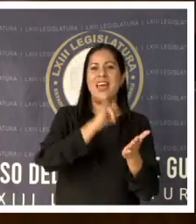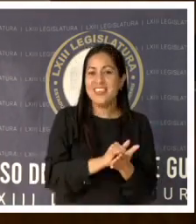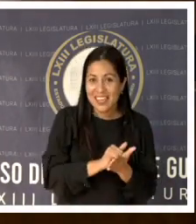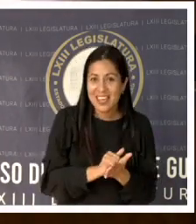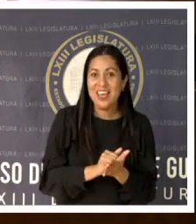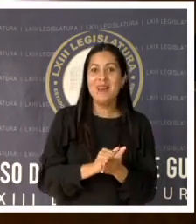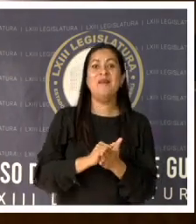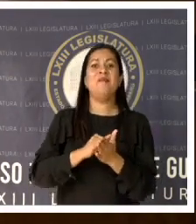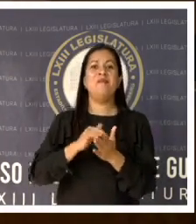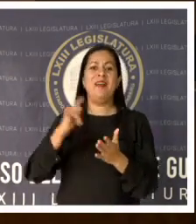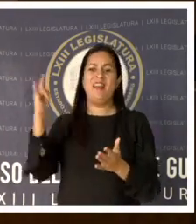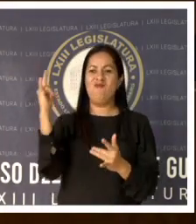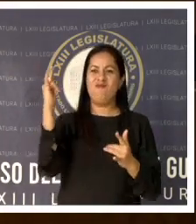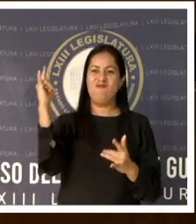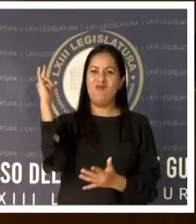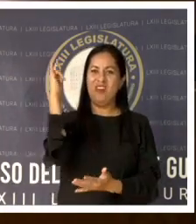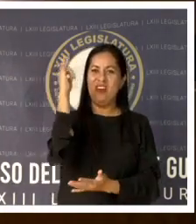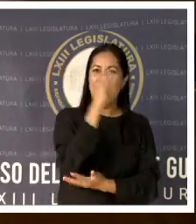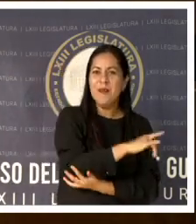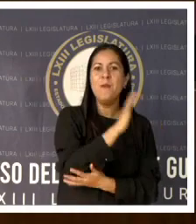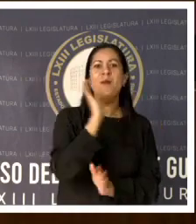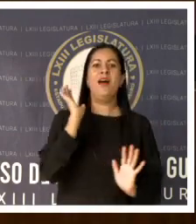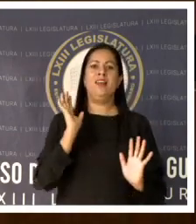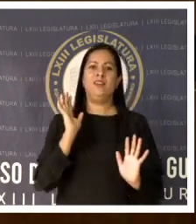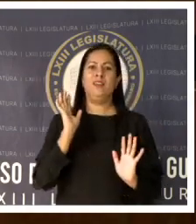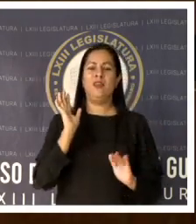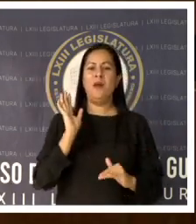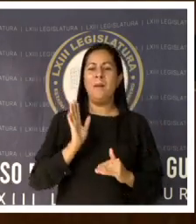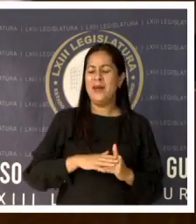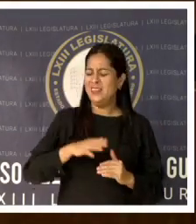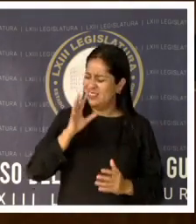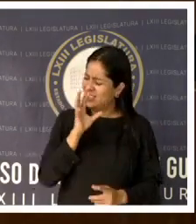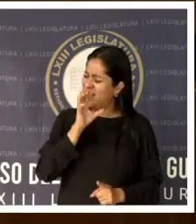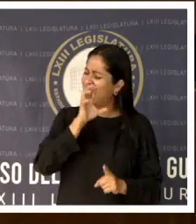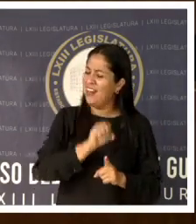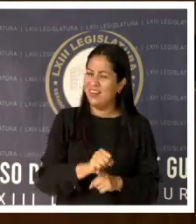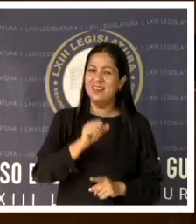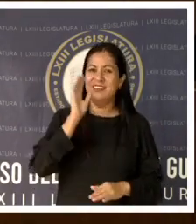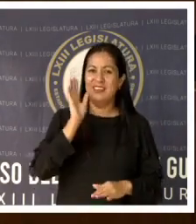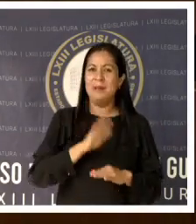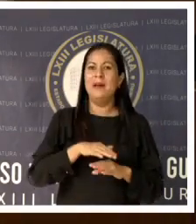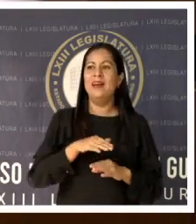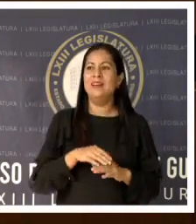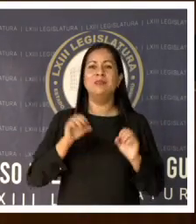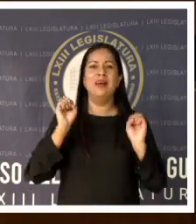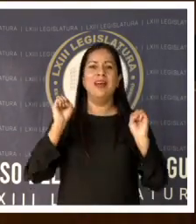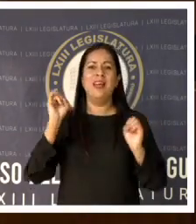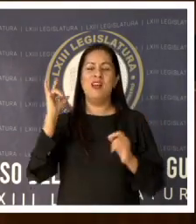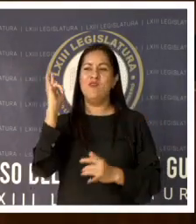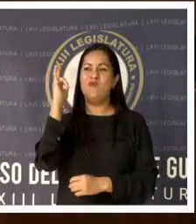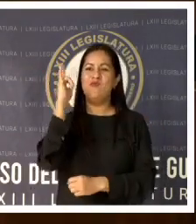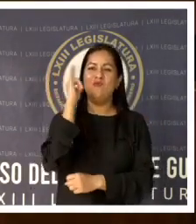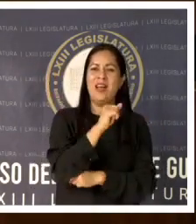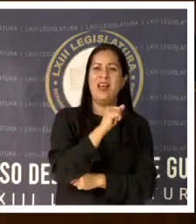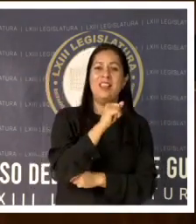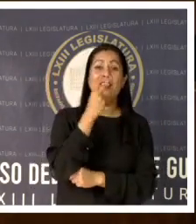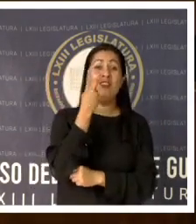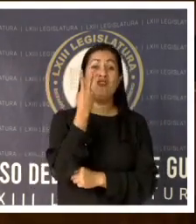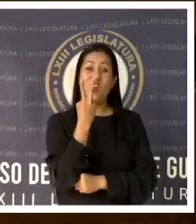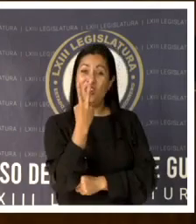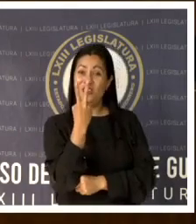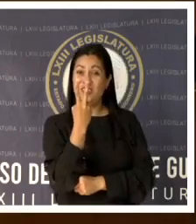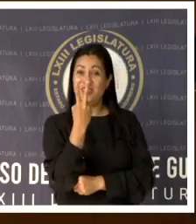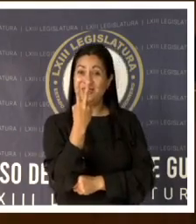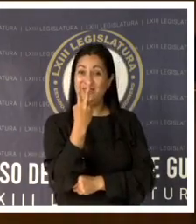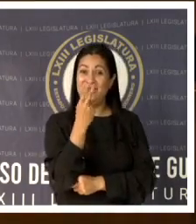no se alcanza para el Pacífico y nos alcanza para el Felipe Ángeles dos aeropuertos cosa que